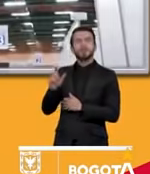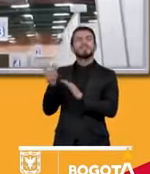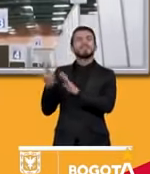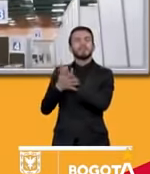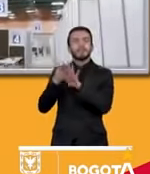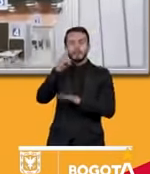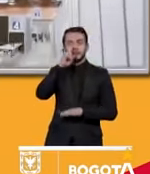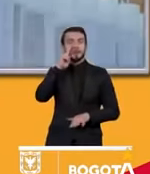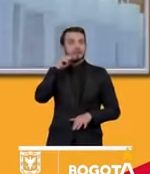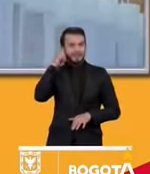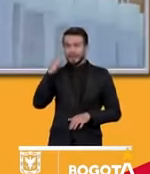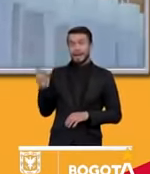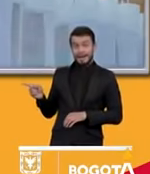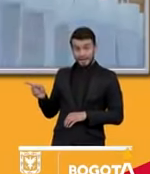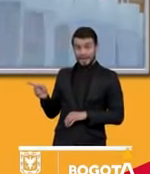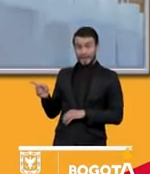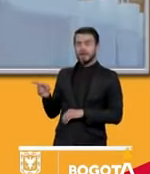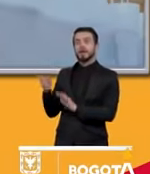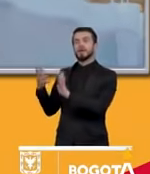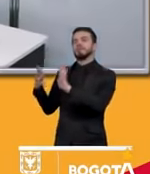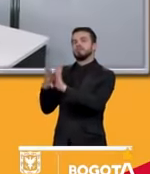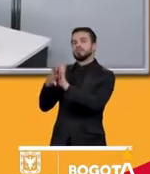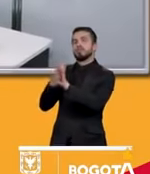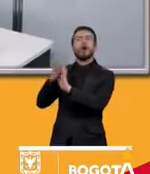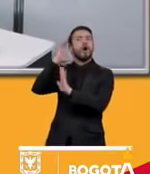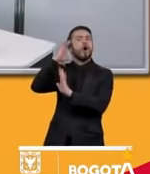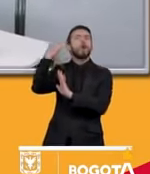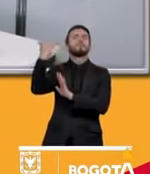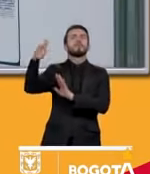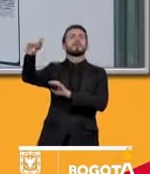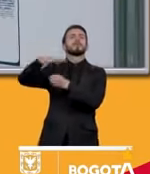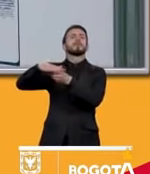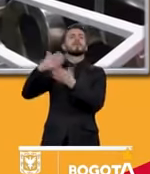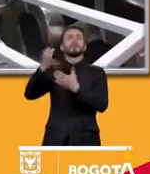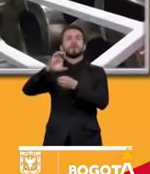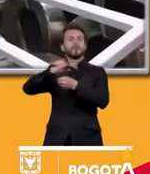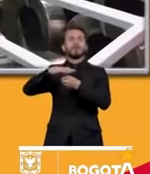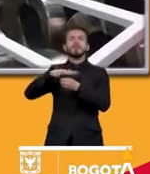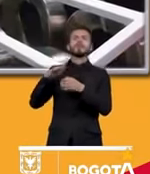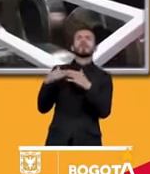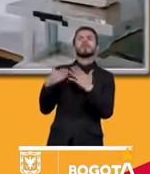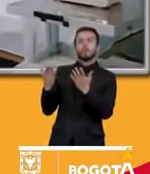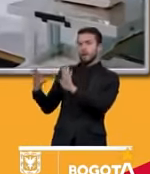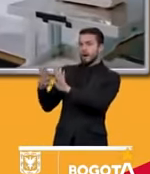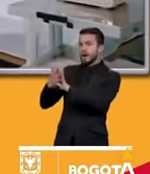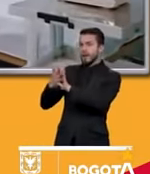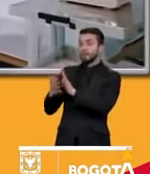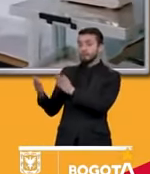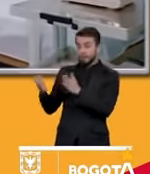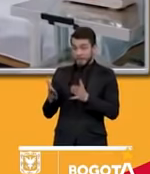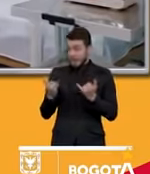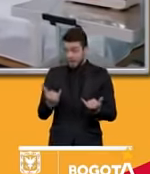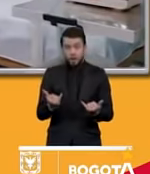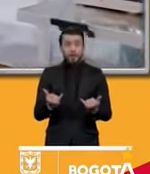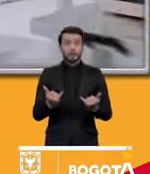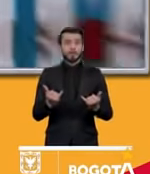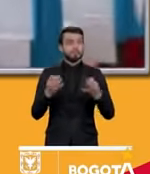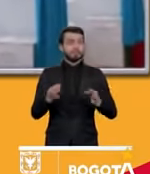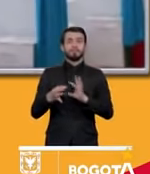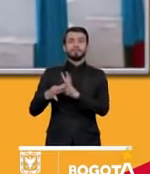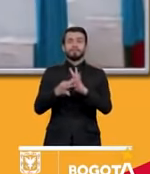la expansión de la red hospitalaria y de UCI en Cundinamarca. Pero acá estamos unidos como país, como región, porque